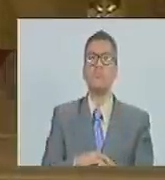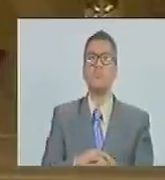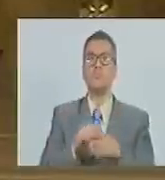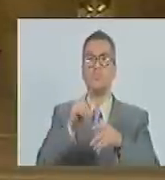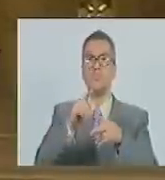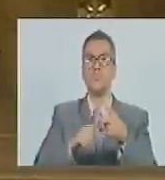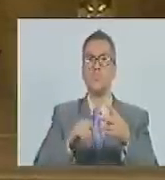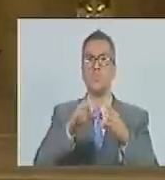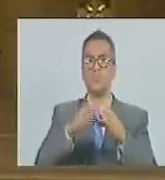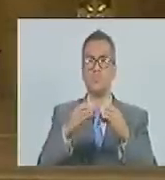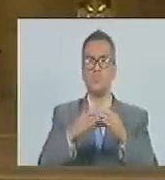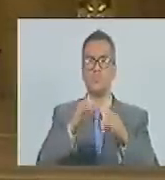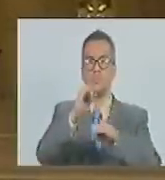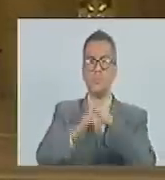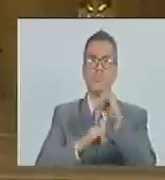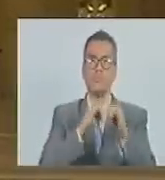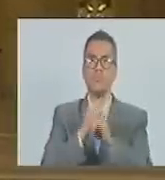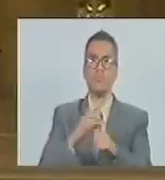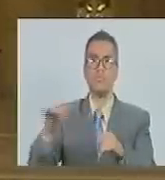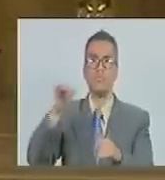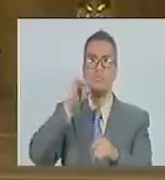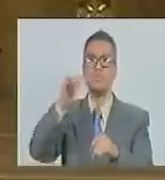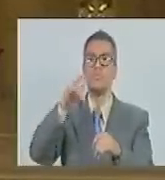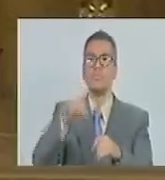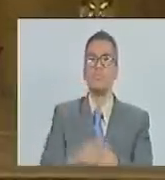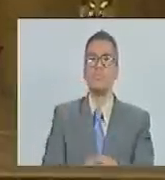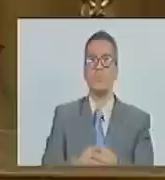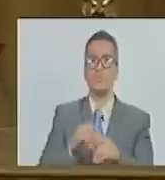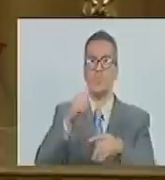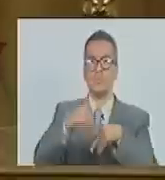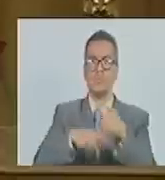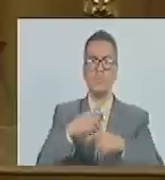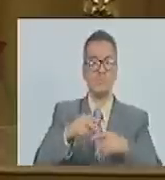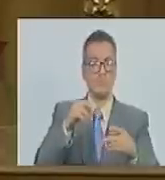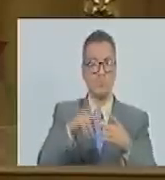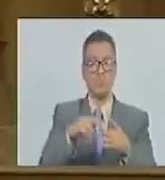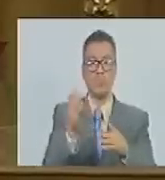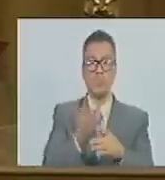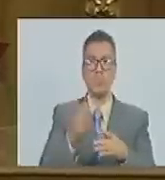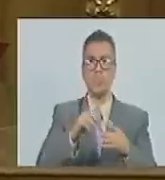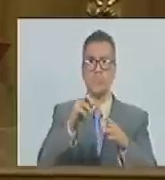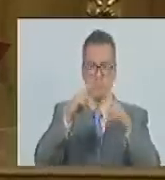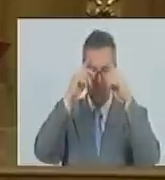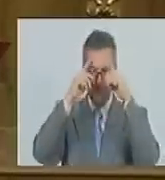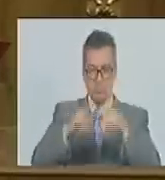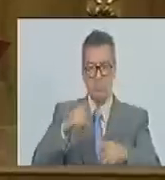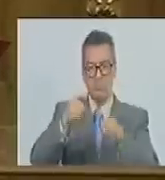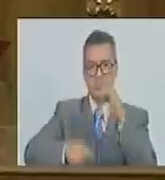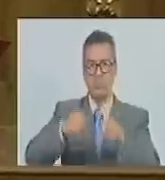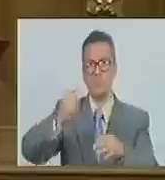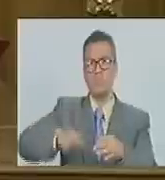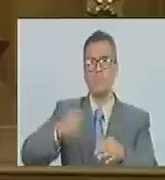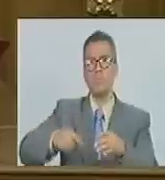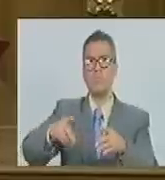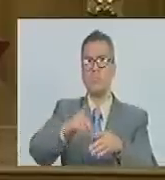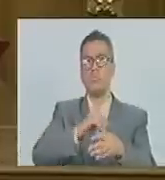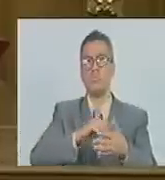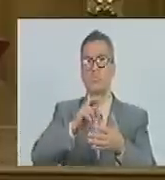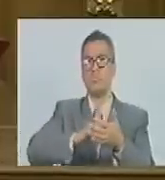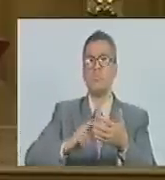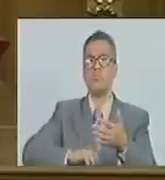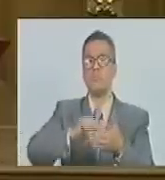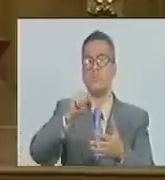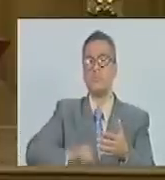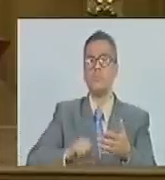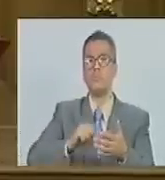exhortar a la comunidad internacional a denunciar la franca violación contenida en la sentencia del Tribunal del Distrito Sur de